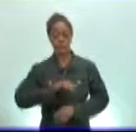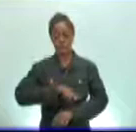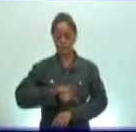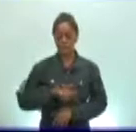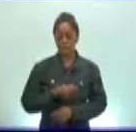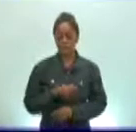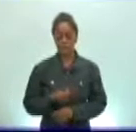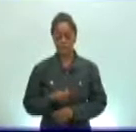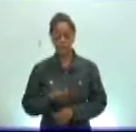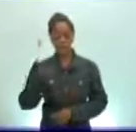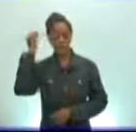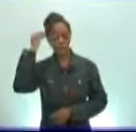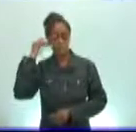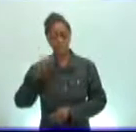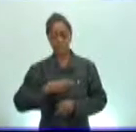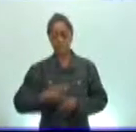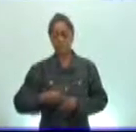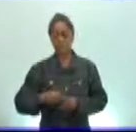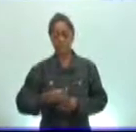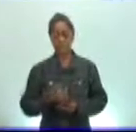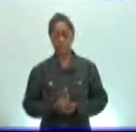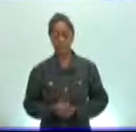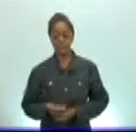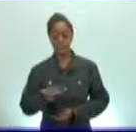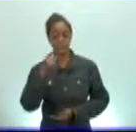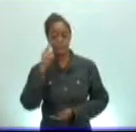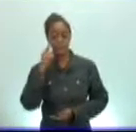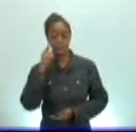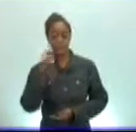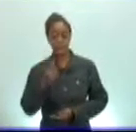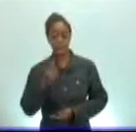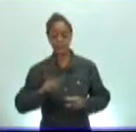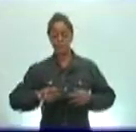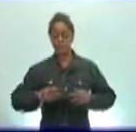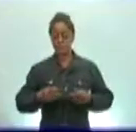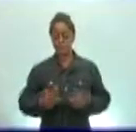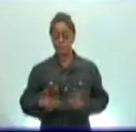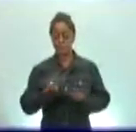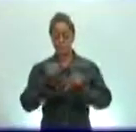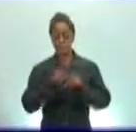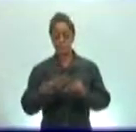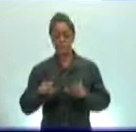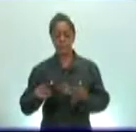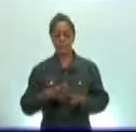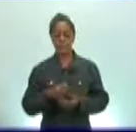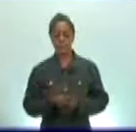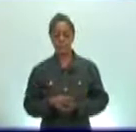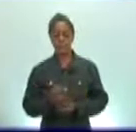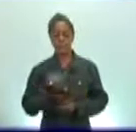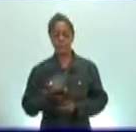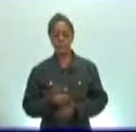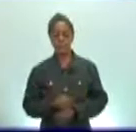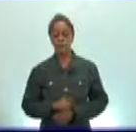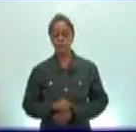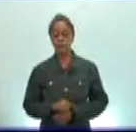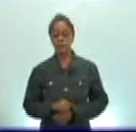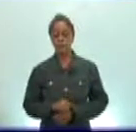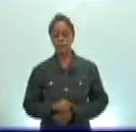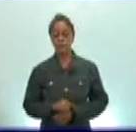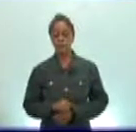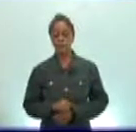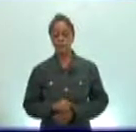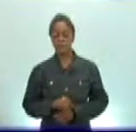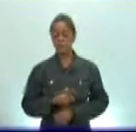del conocimiento histórico. Observen nuevamente la línea del tiempo y les doy